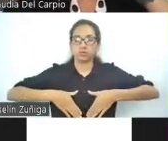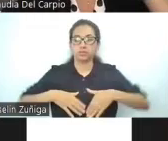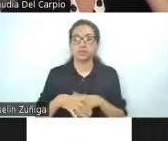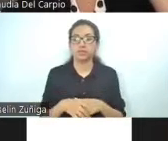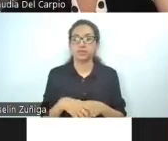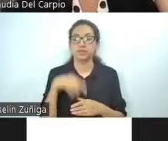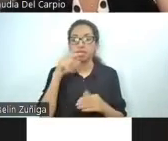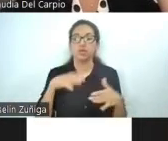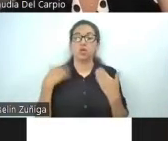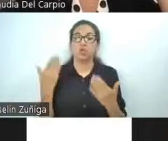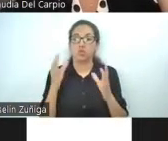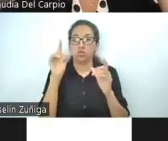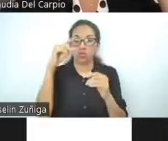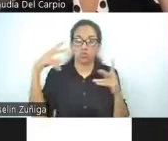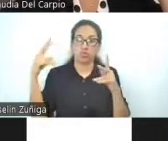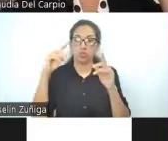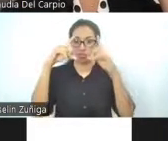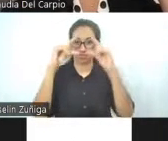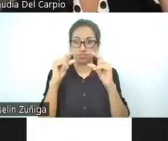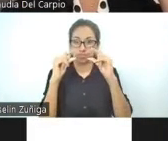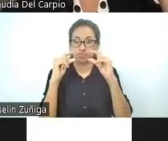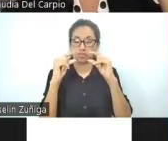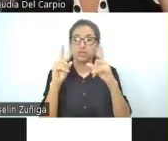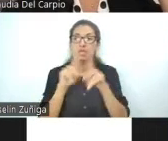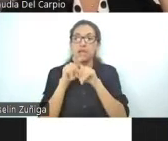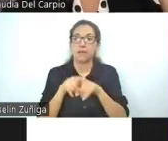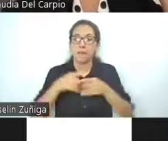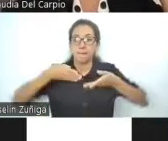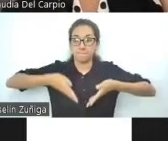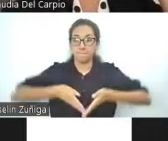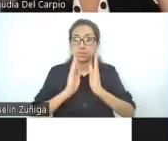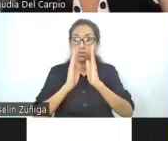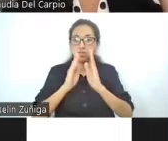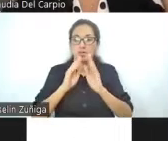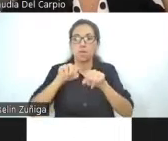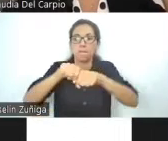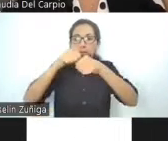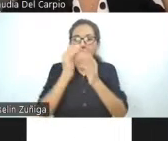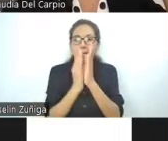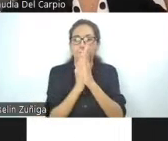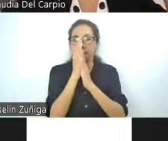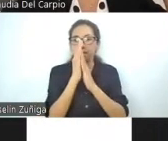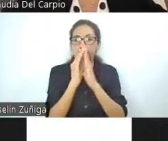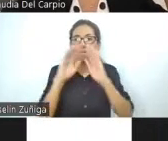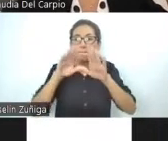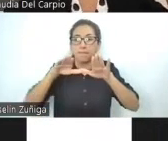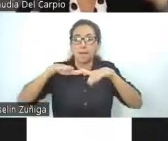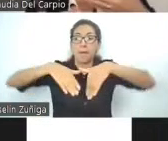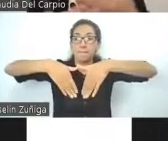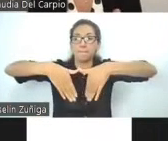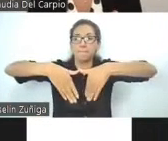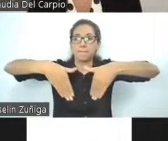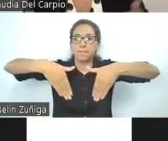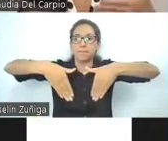puede acortarse muchas veces con los desgarros de los partos vaginales. Cuando este periné está muy corto,